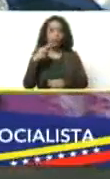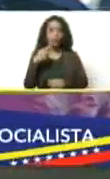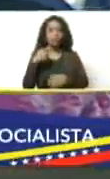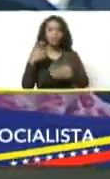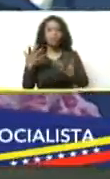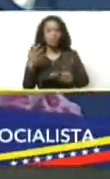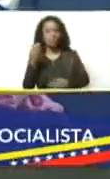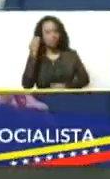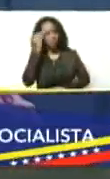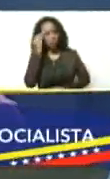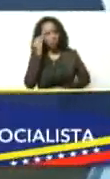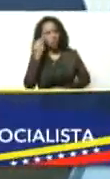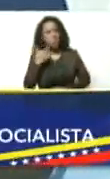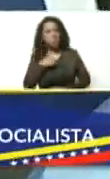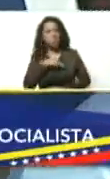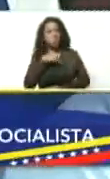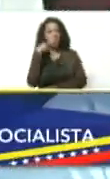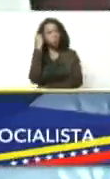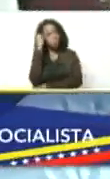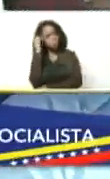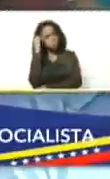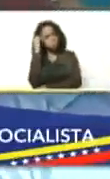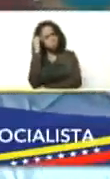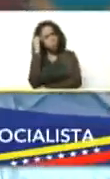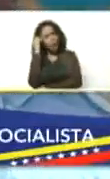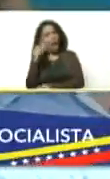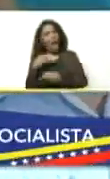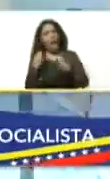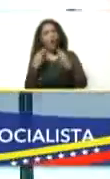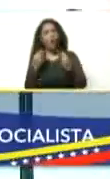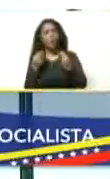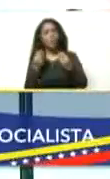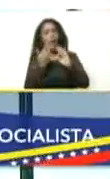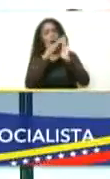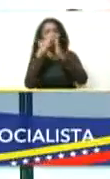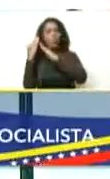si nosotros, con la economía comunal,